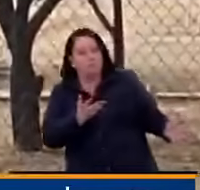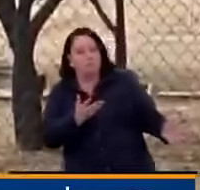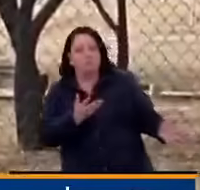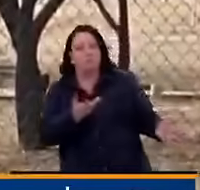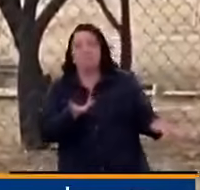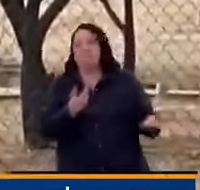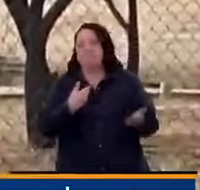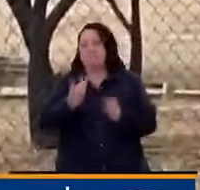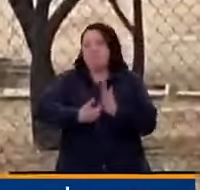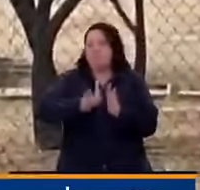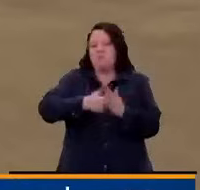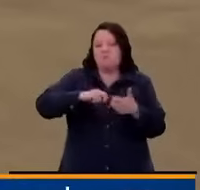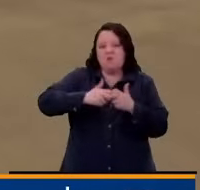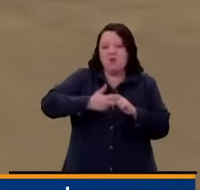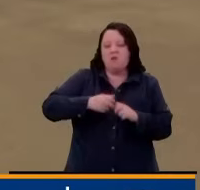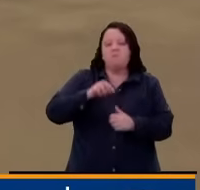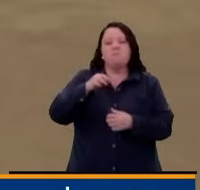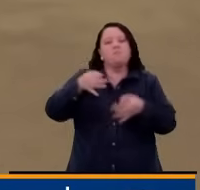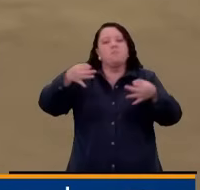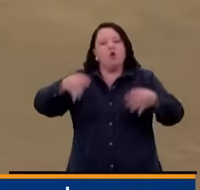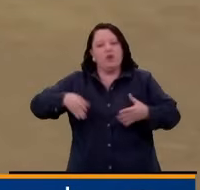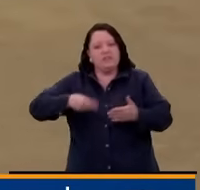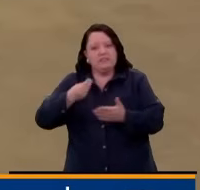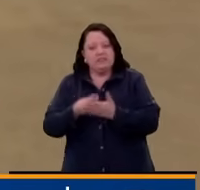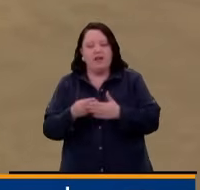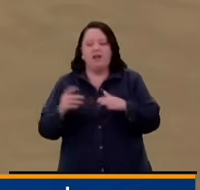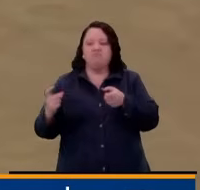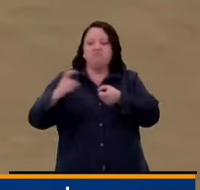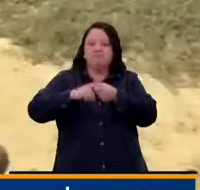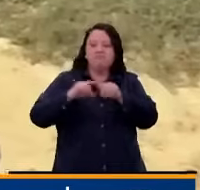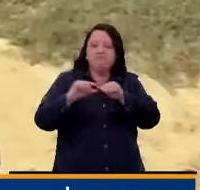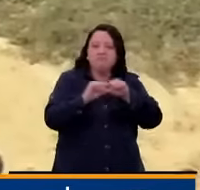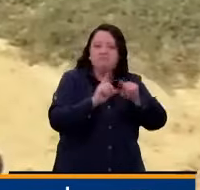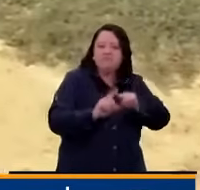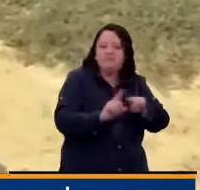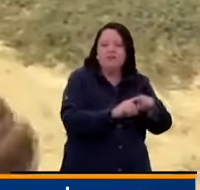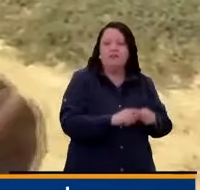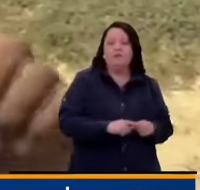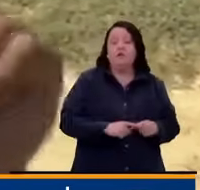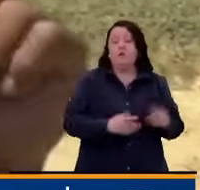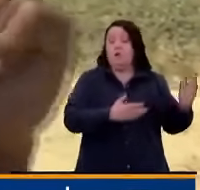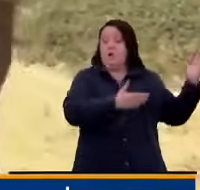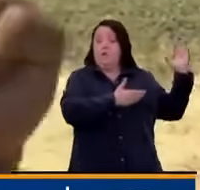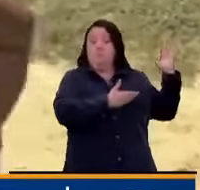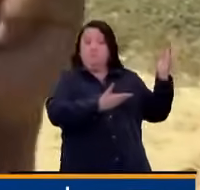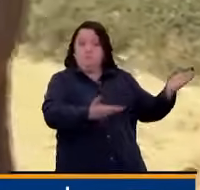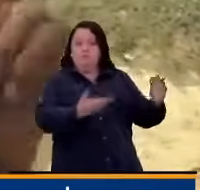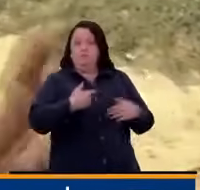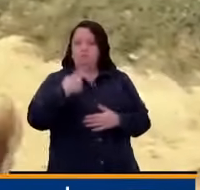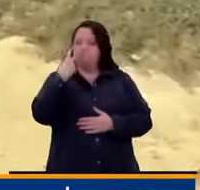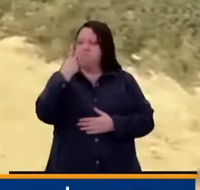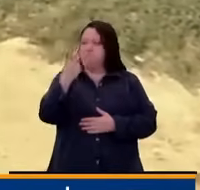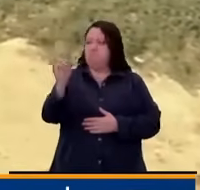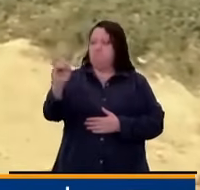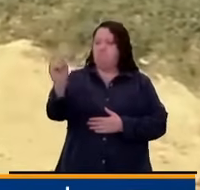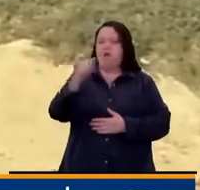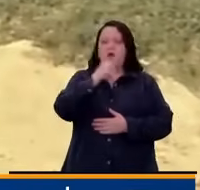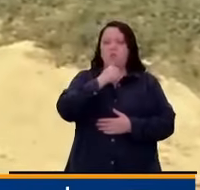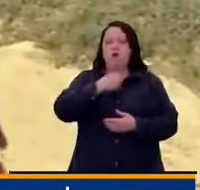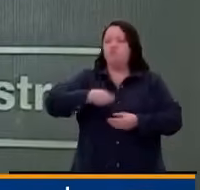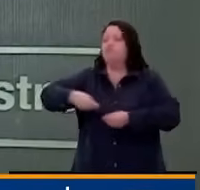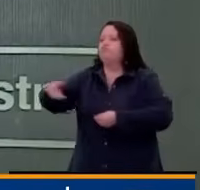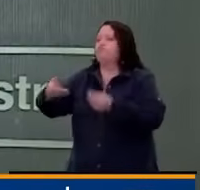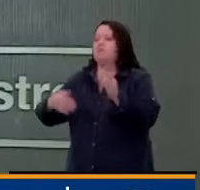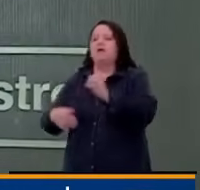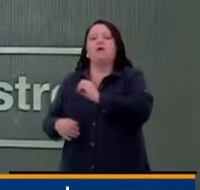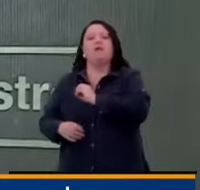en sus papeles, en las pólizas y en las matrículas. Aquí desde que trajeron esos camiones, yo nunca he visto ninguno repartiendo agua por